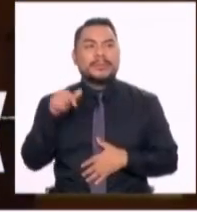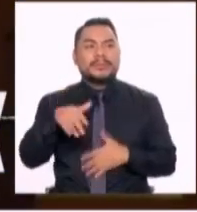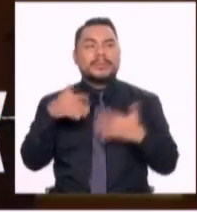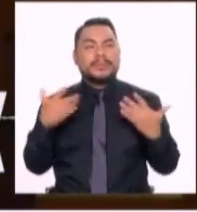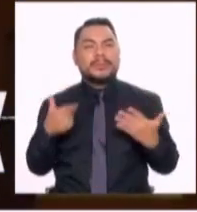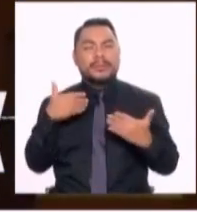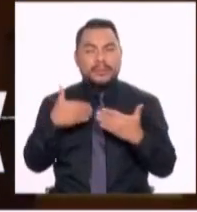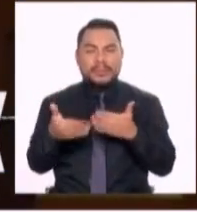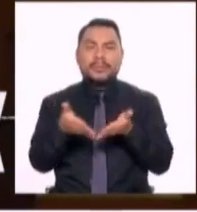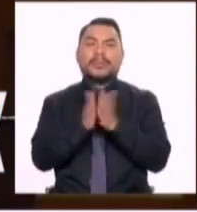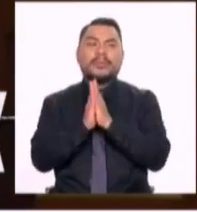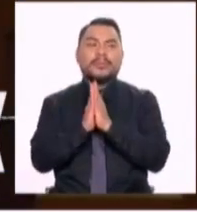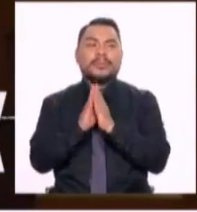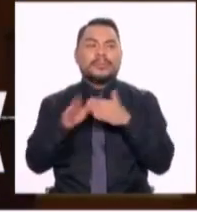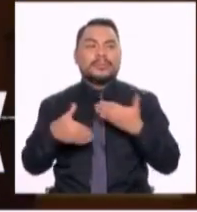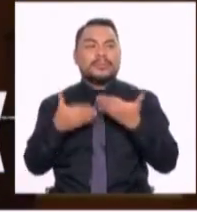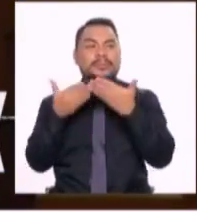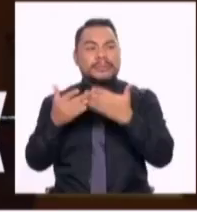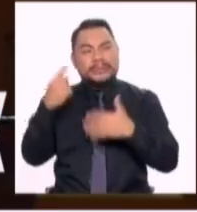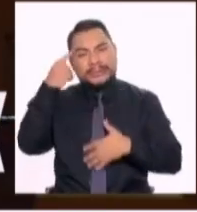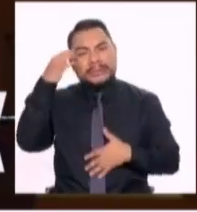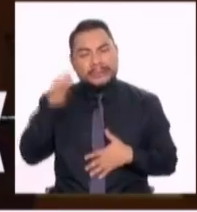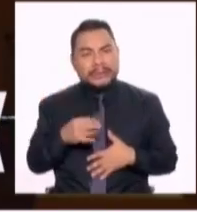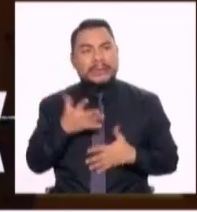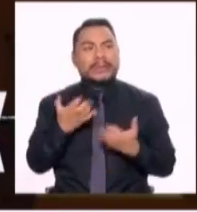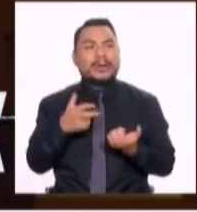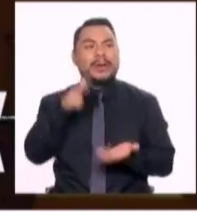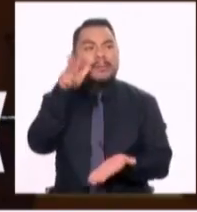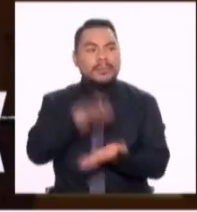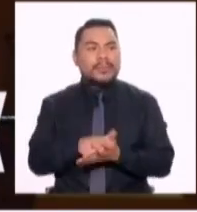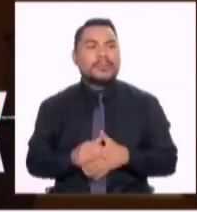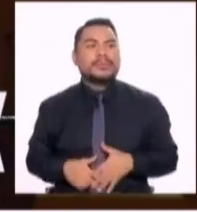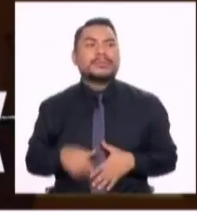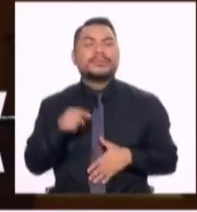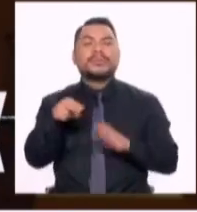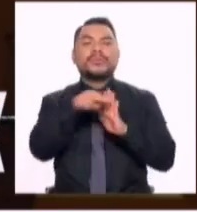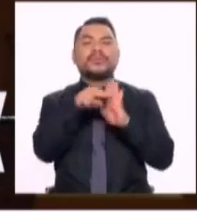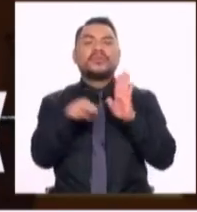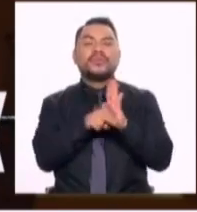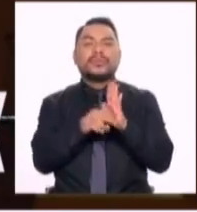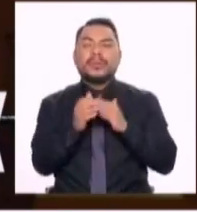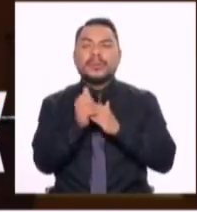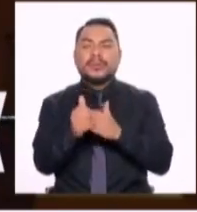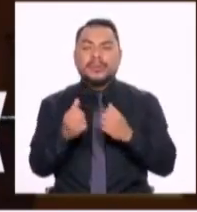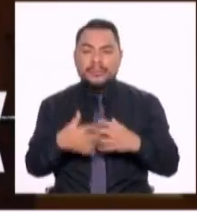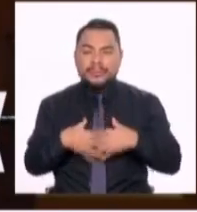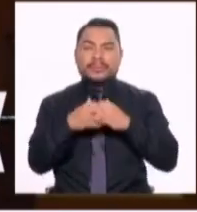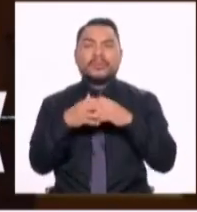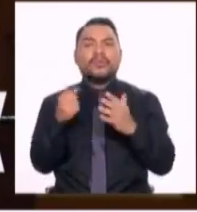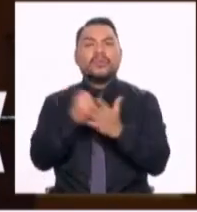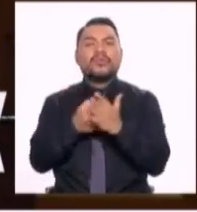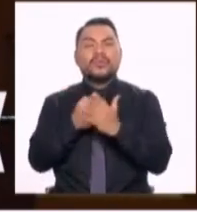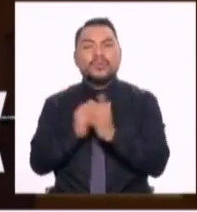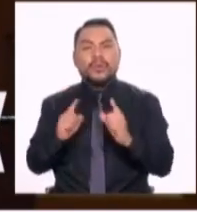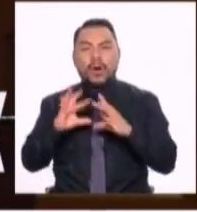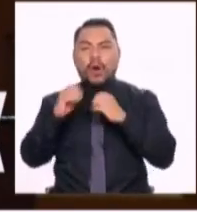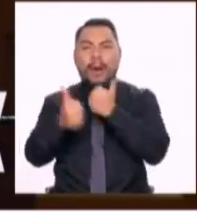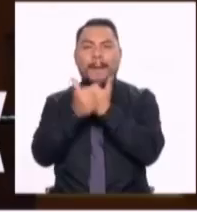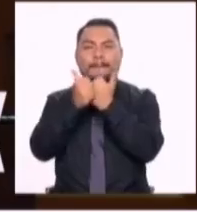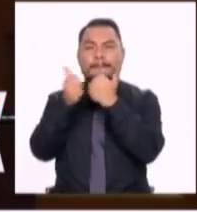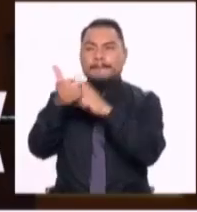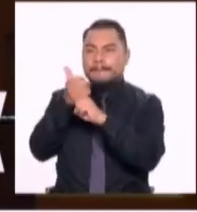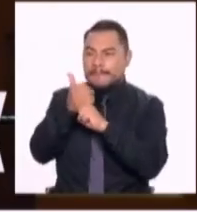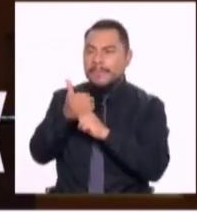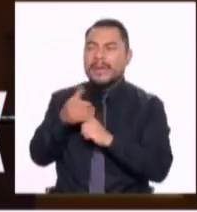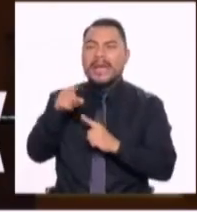peor, amigo. Para, nosotros nos hemos cansado ya de hablar, de decir las cosas, ¿no?